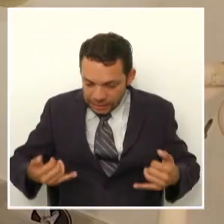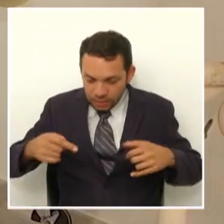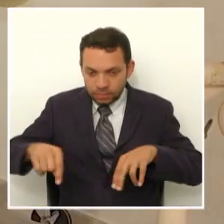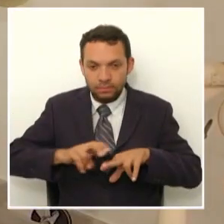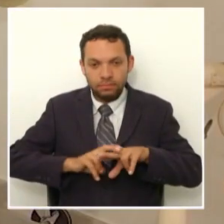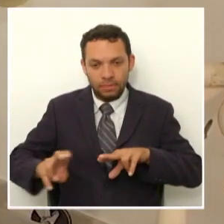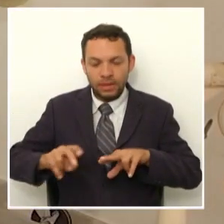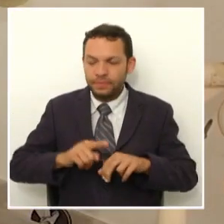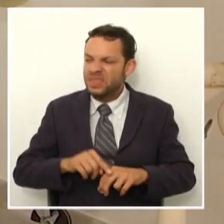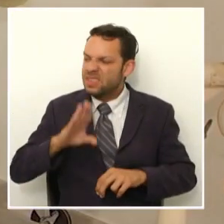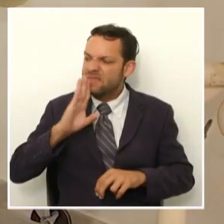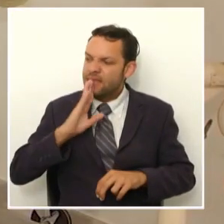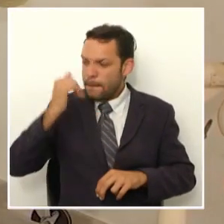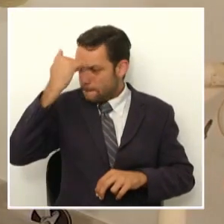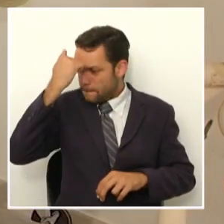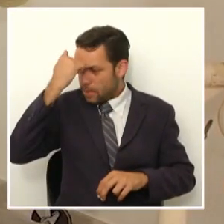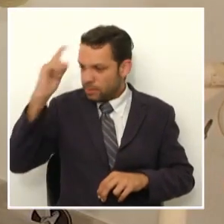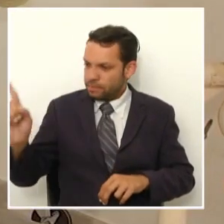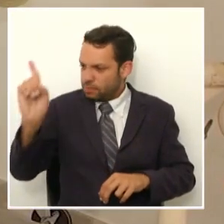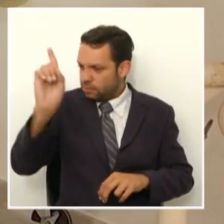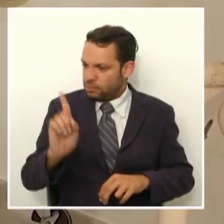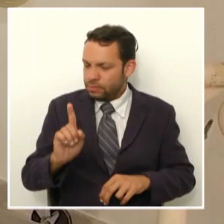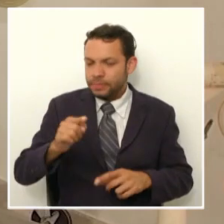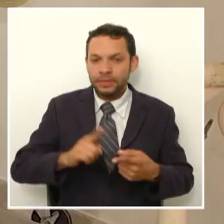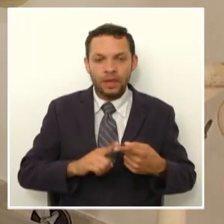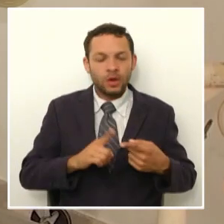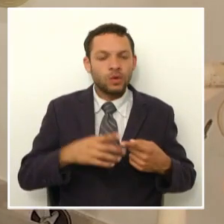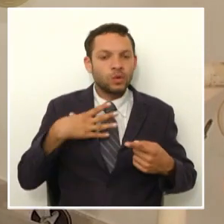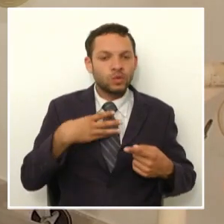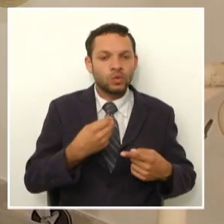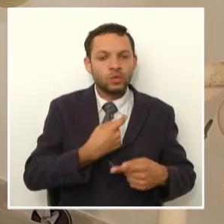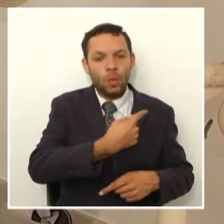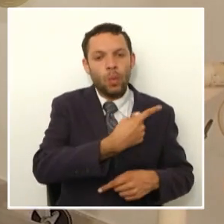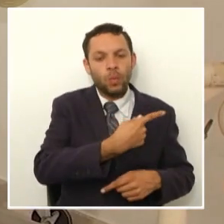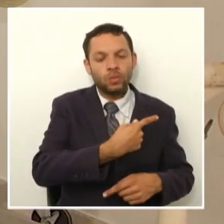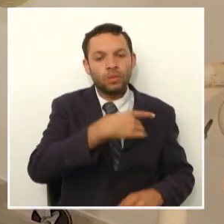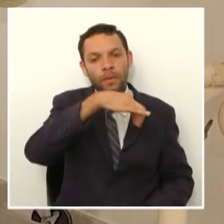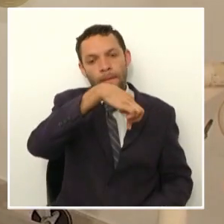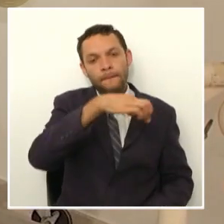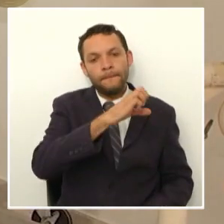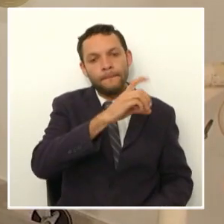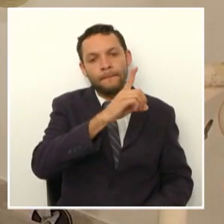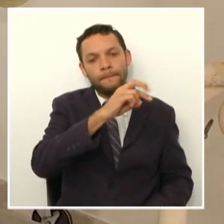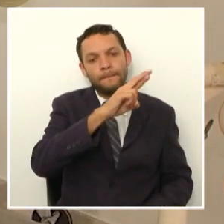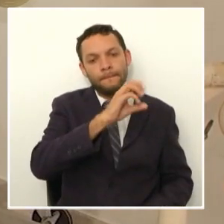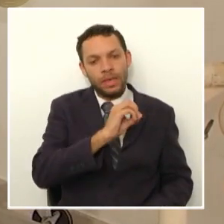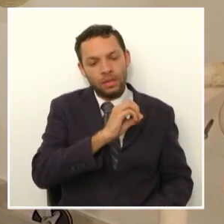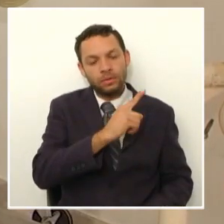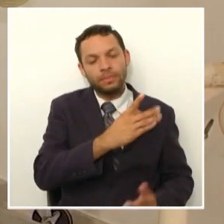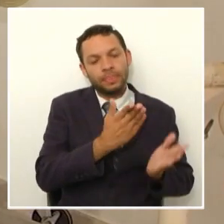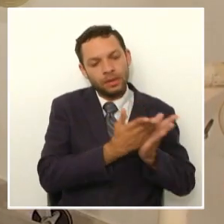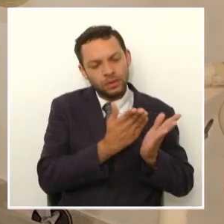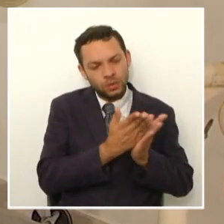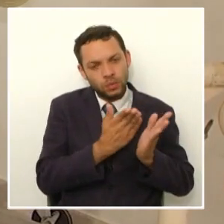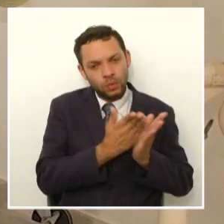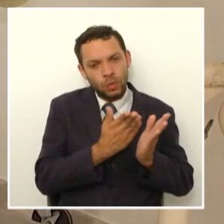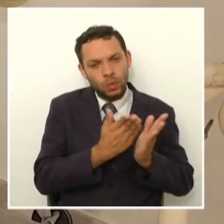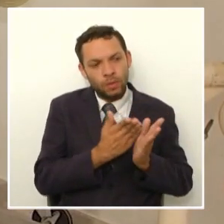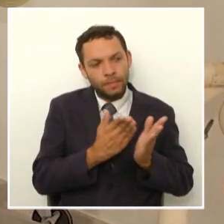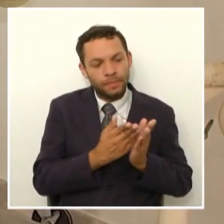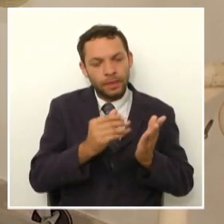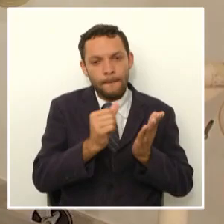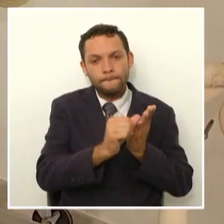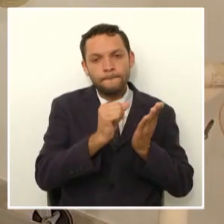docentes que llegaron con...? Con el doctor Pedro Bonivento fuimos los primeros anestesiólogos que nos formamos aquí en el primer programa